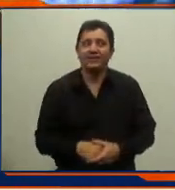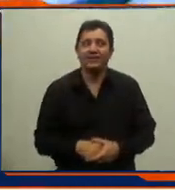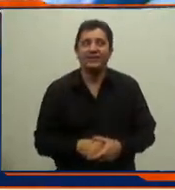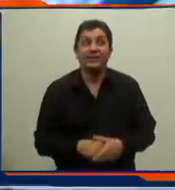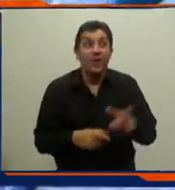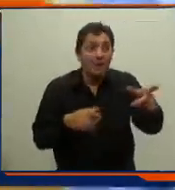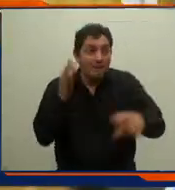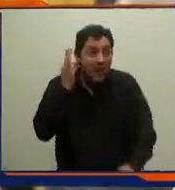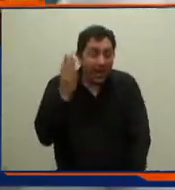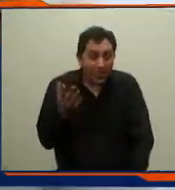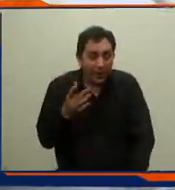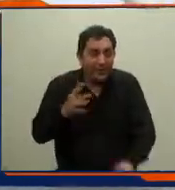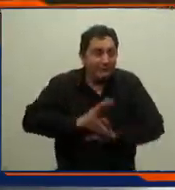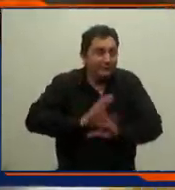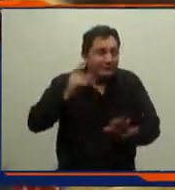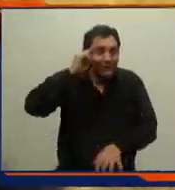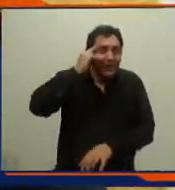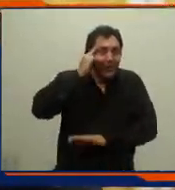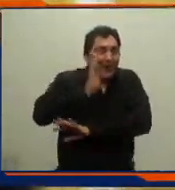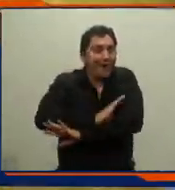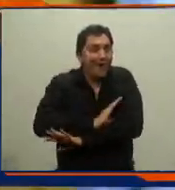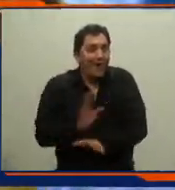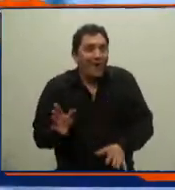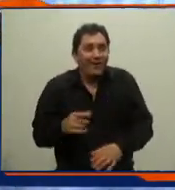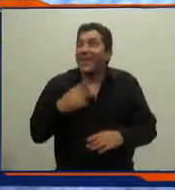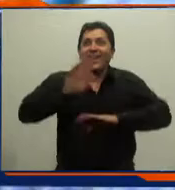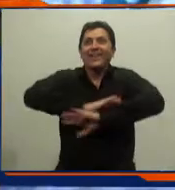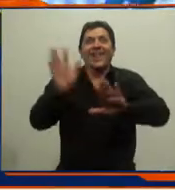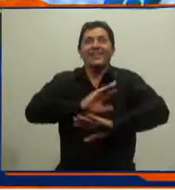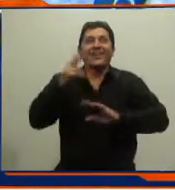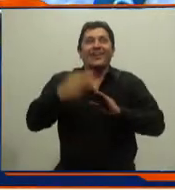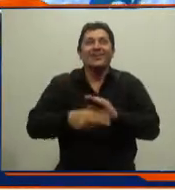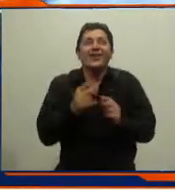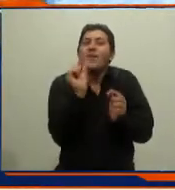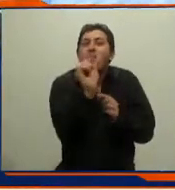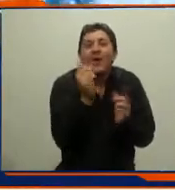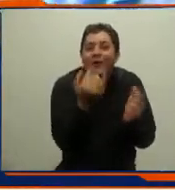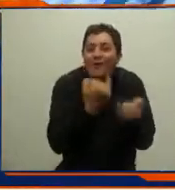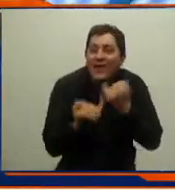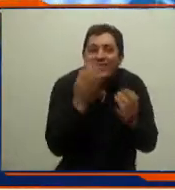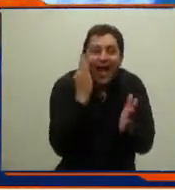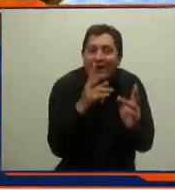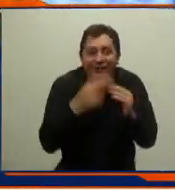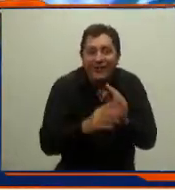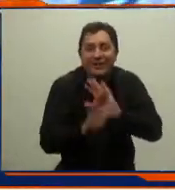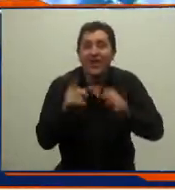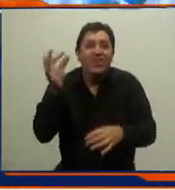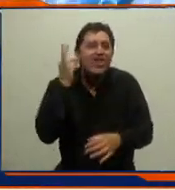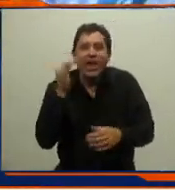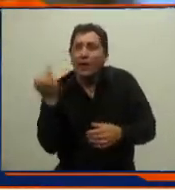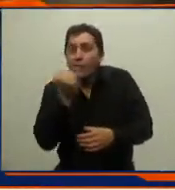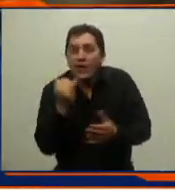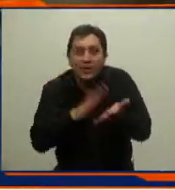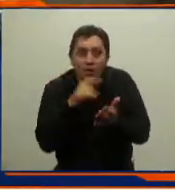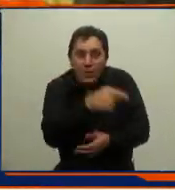bueno, que lo diga Diego es una locura. Acá podemos terminar. No, sigamos porque un poquito quiero escucharte a vos analizando también. Diego ya habló de vos, es un